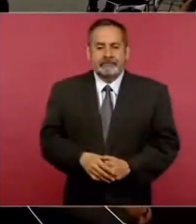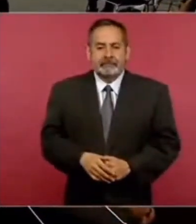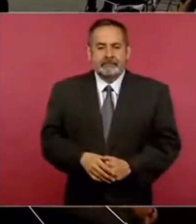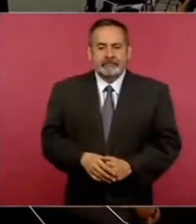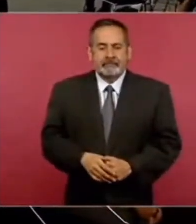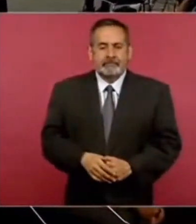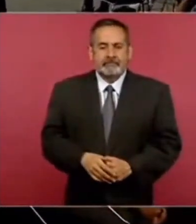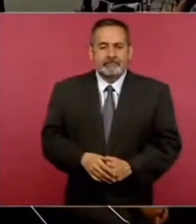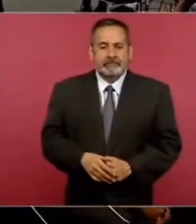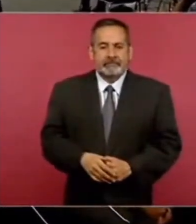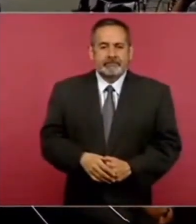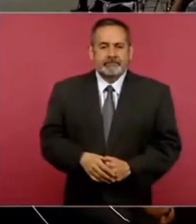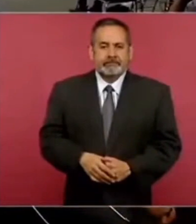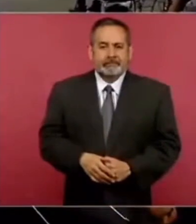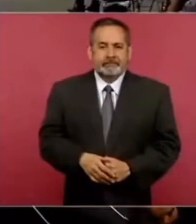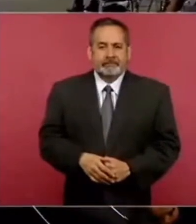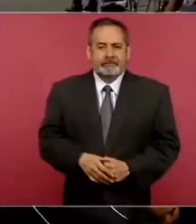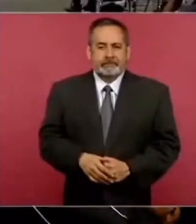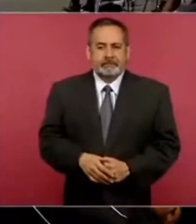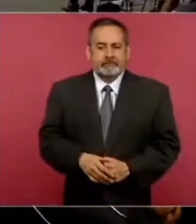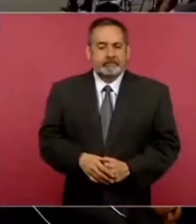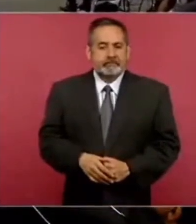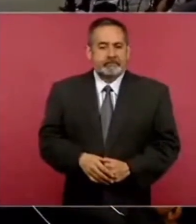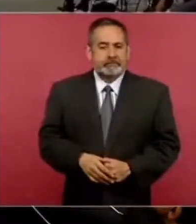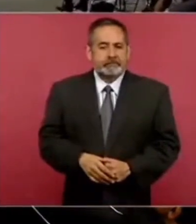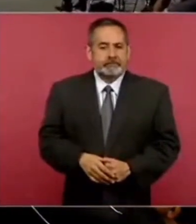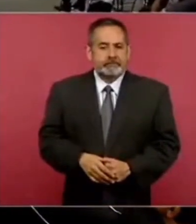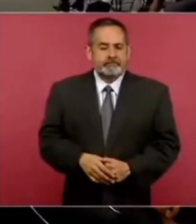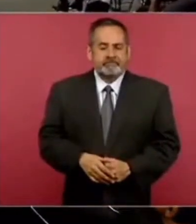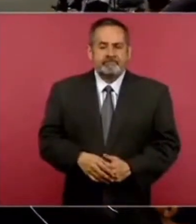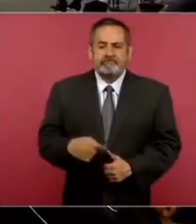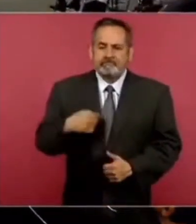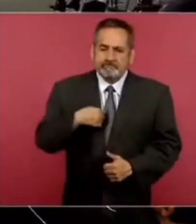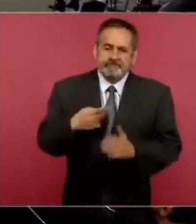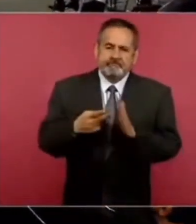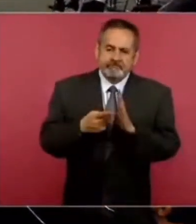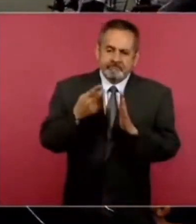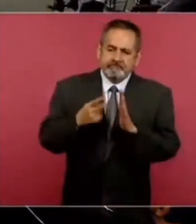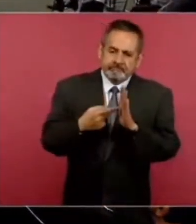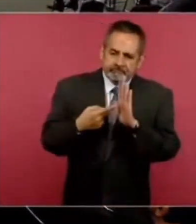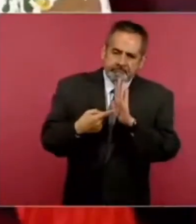¿Por qué tengo que estar saliendo